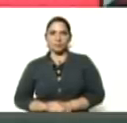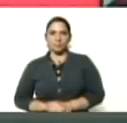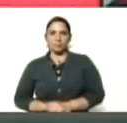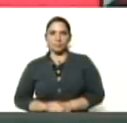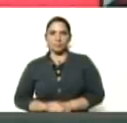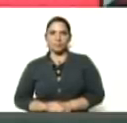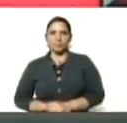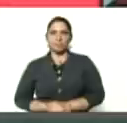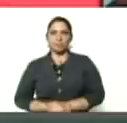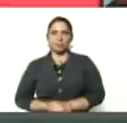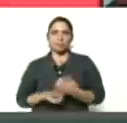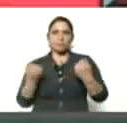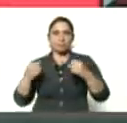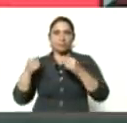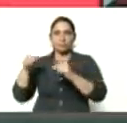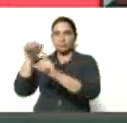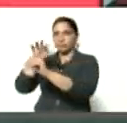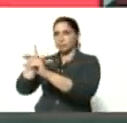Y lo prepararon